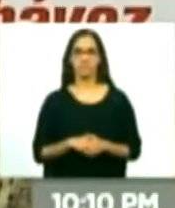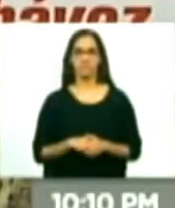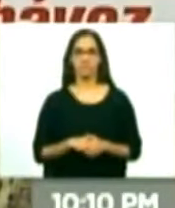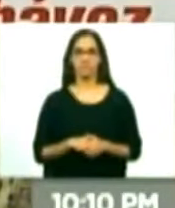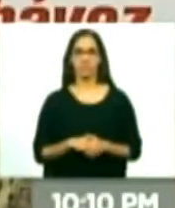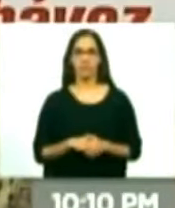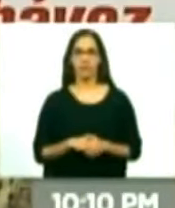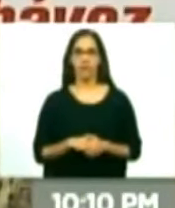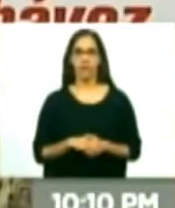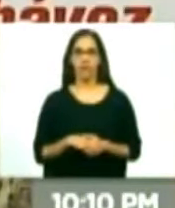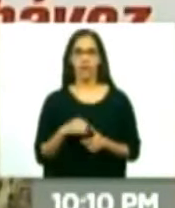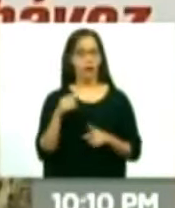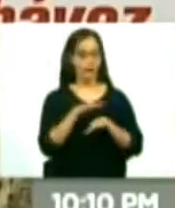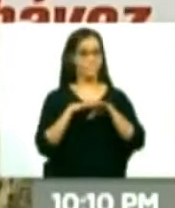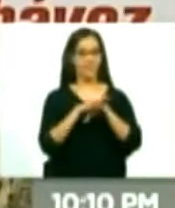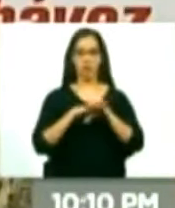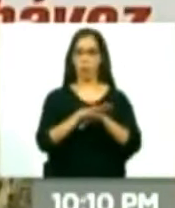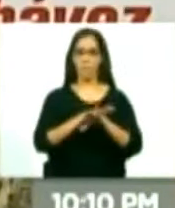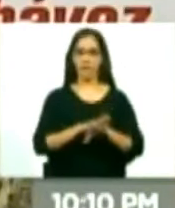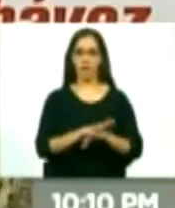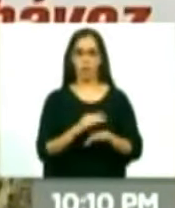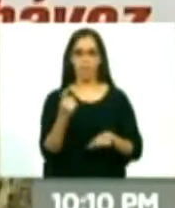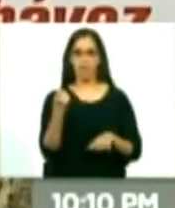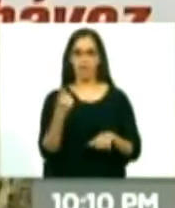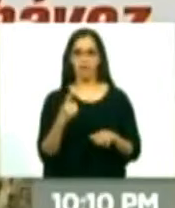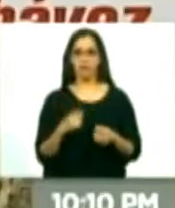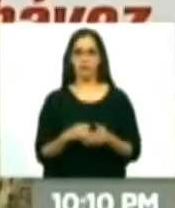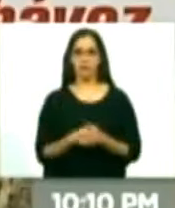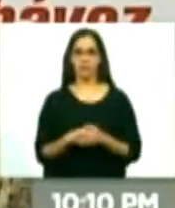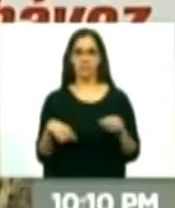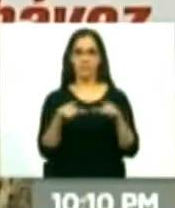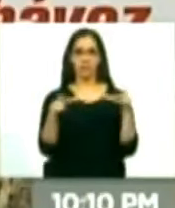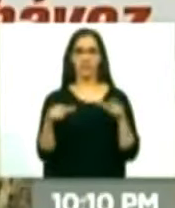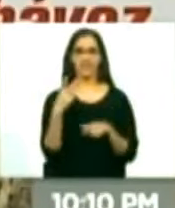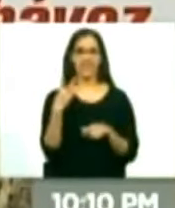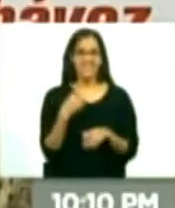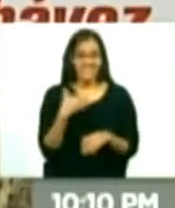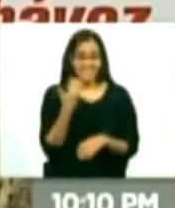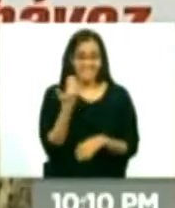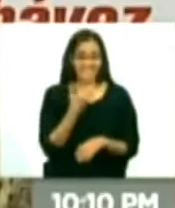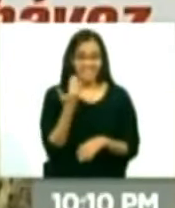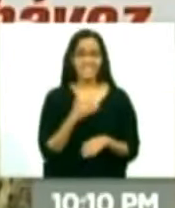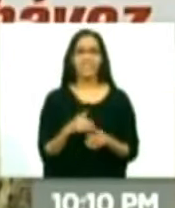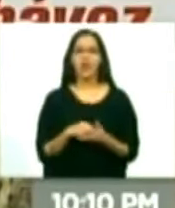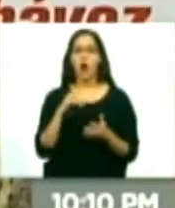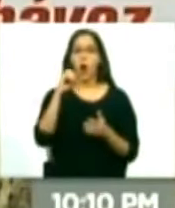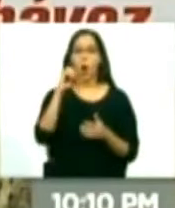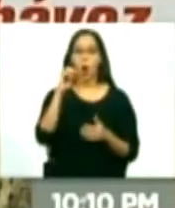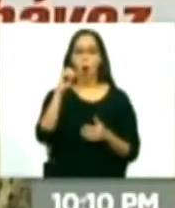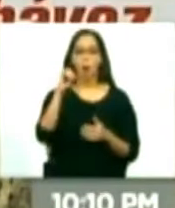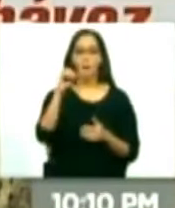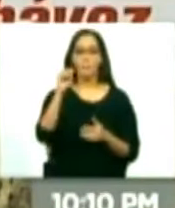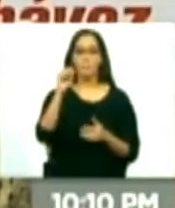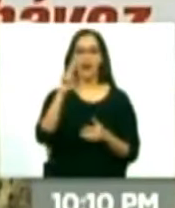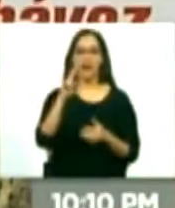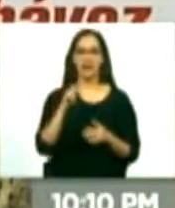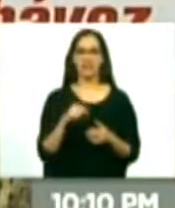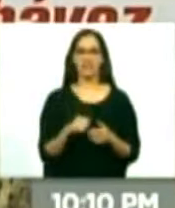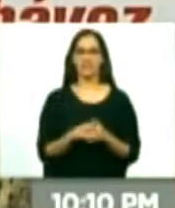ah, me falta, perdón, me faltó el circuito 2, ¿verdad? Omar Faría, principal, aquí está